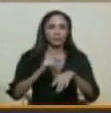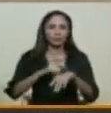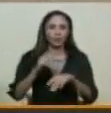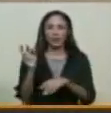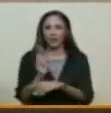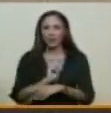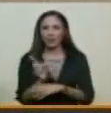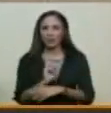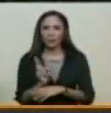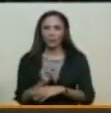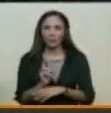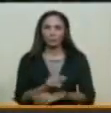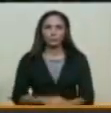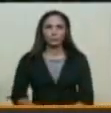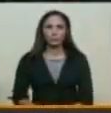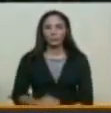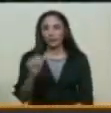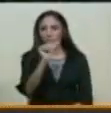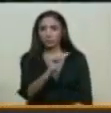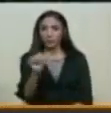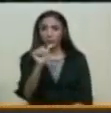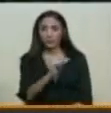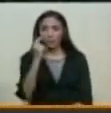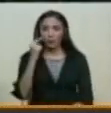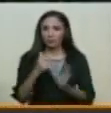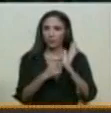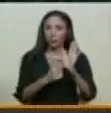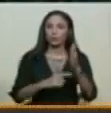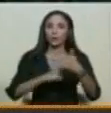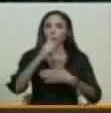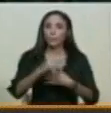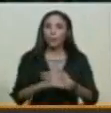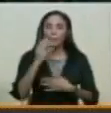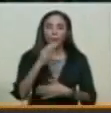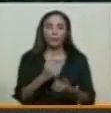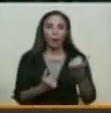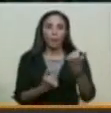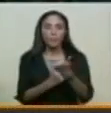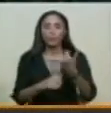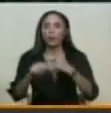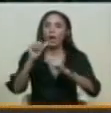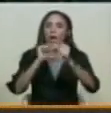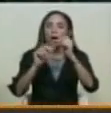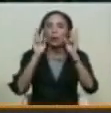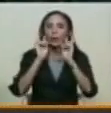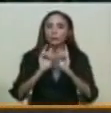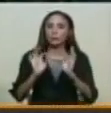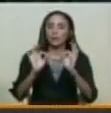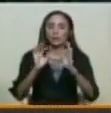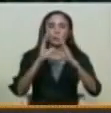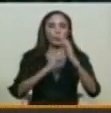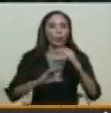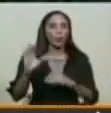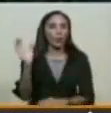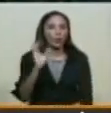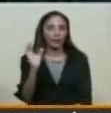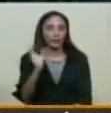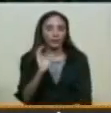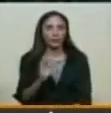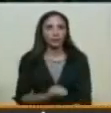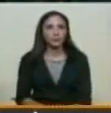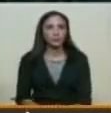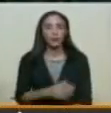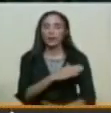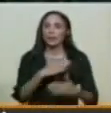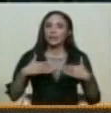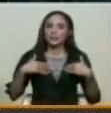perentorio, en las próximas semanas, del aporte de agua potable a la Gran Caracas. El tema de la